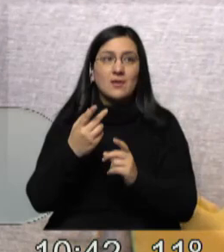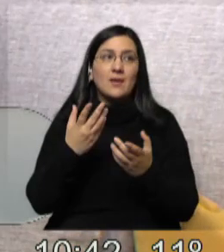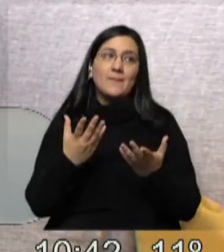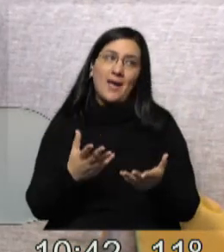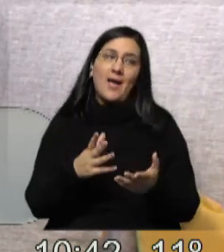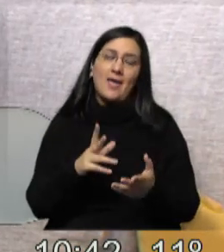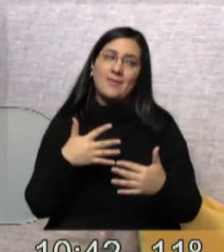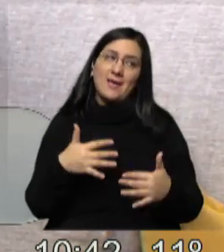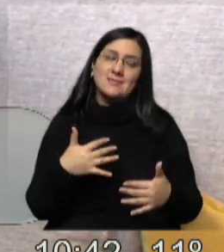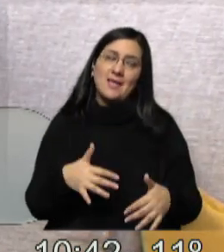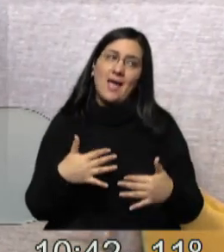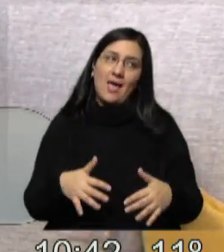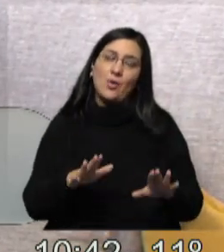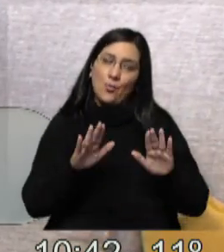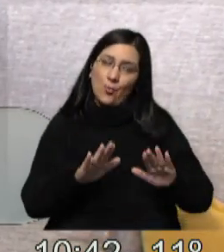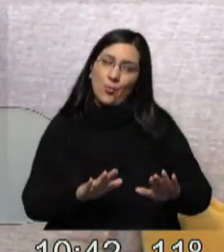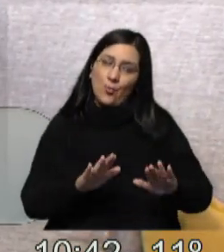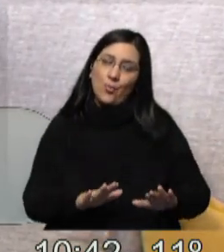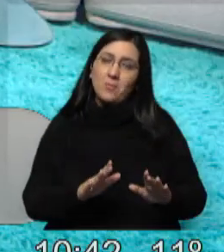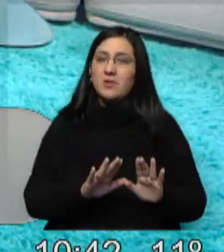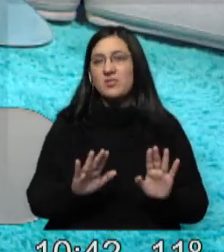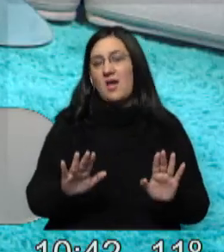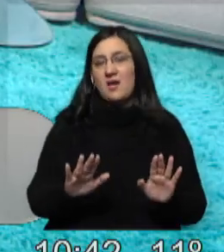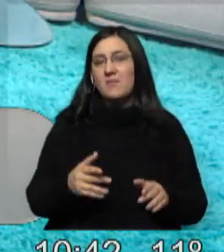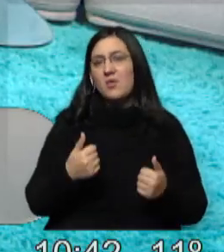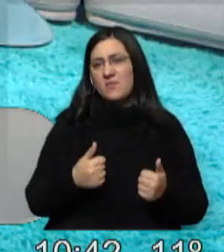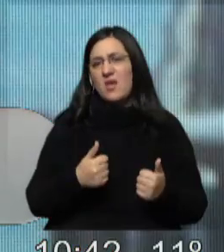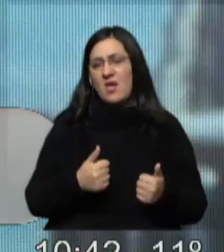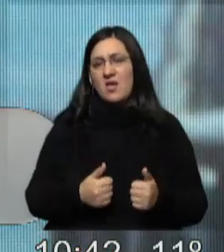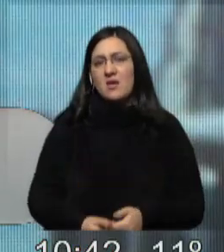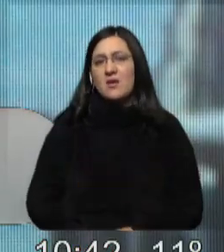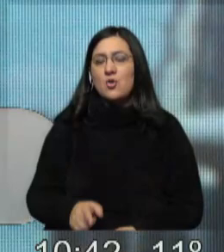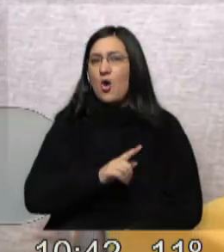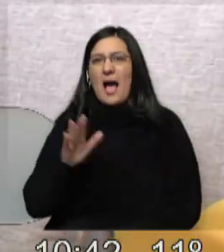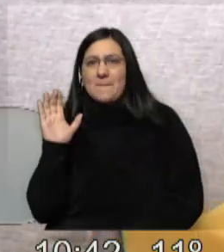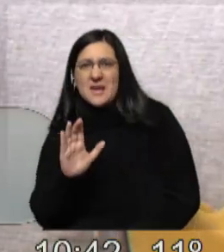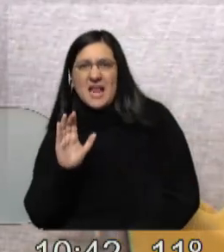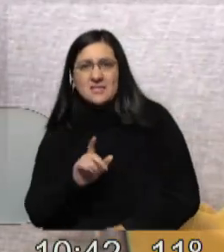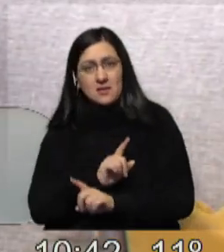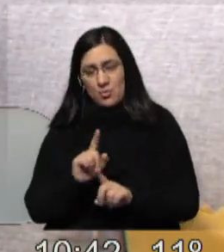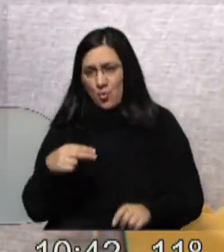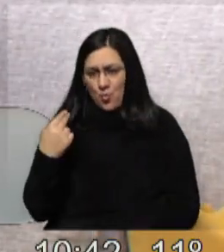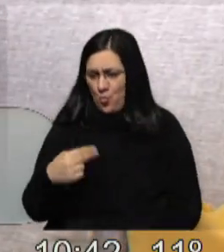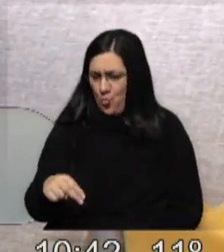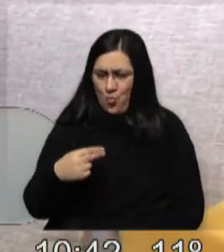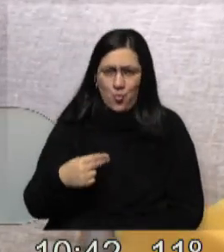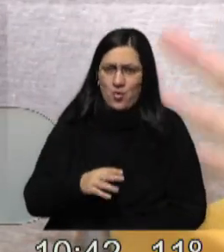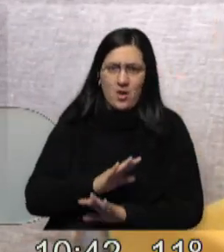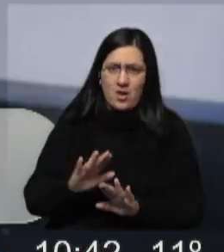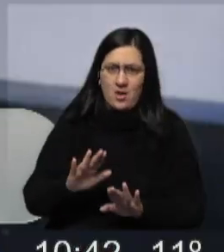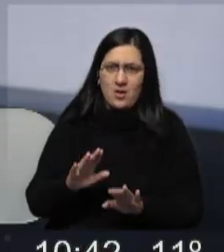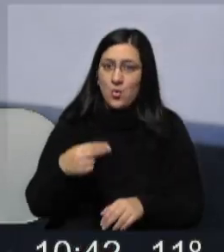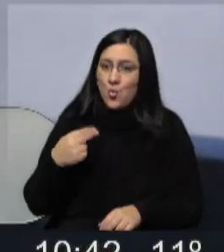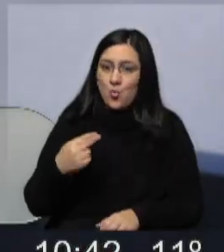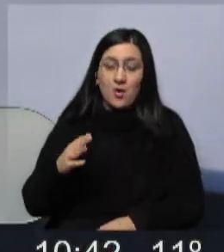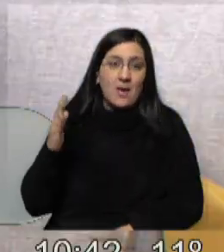peguen tanto. Pero no pasaba de ahí. Pero no. Amablemente. Amablemente. Una amenaza de... No, nunca, ¿dónde nunca. Vivís? No, nunca